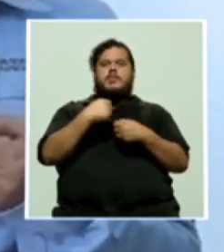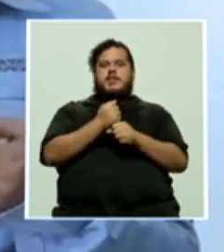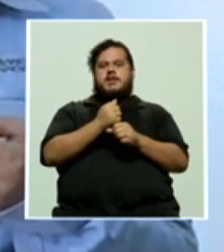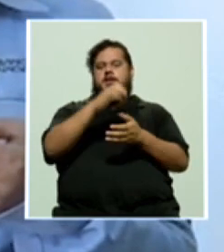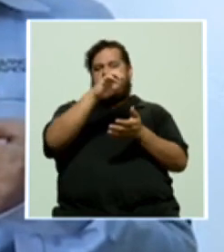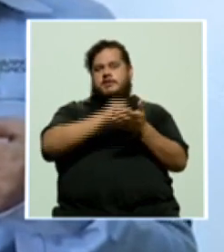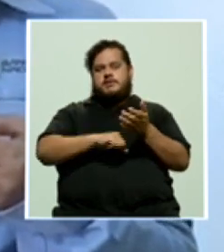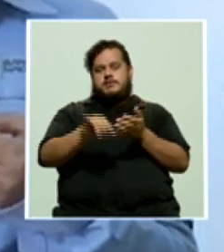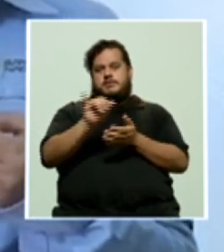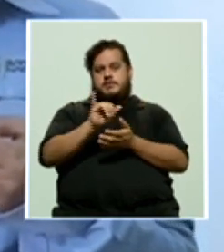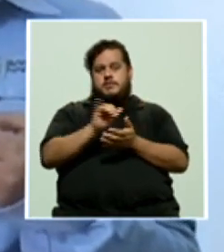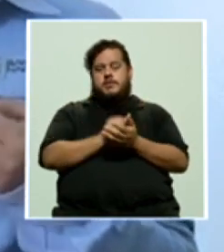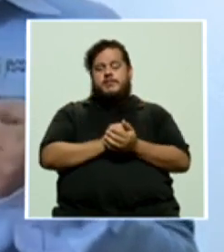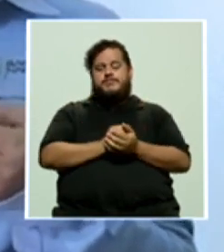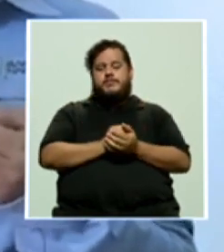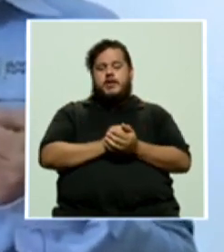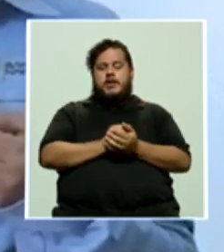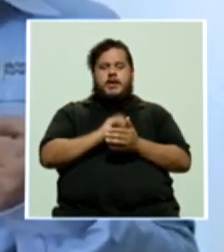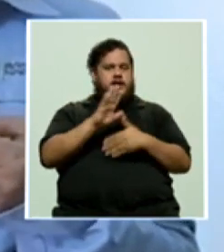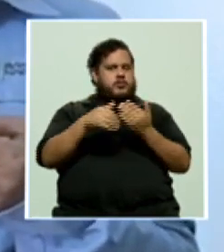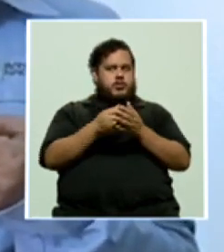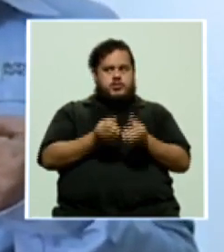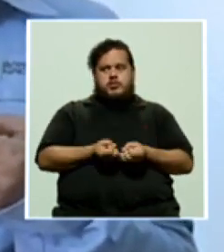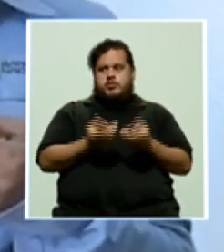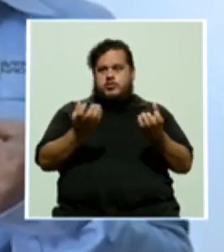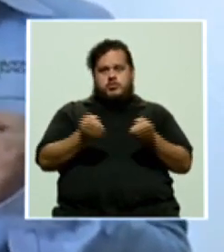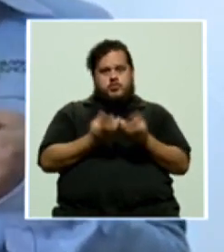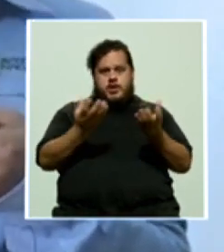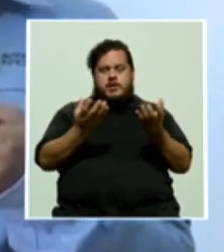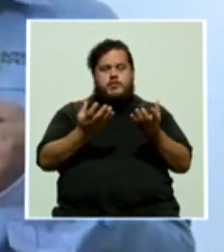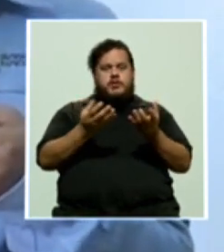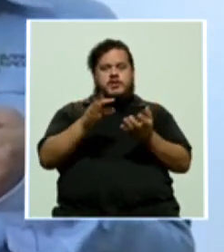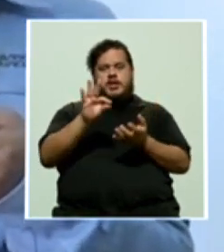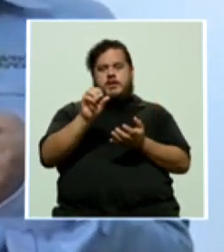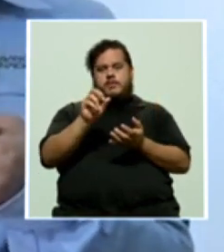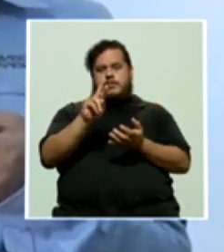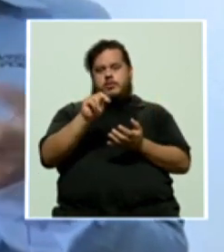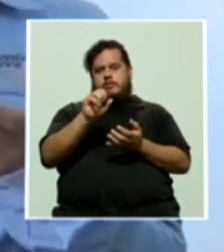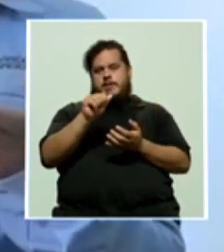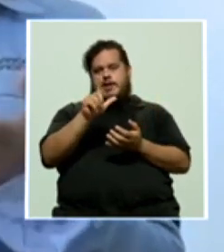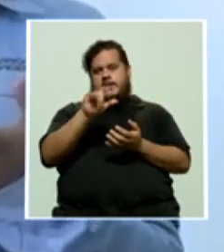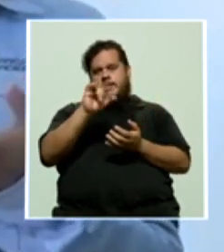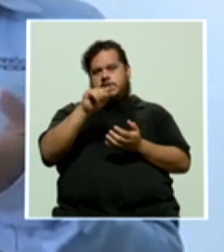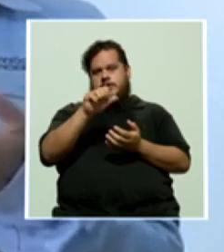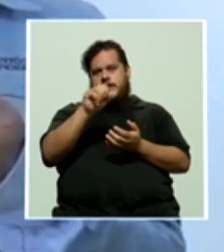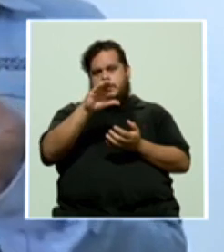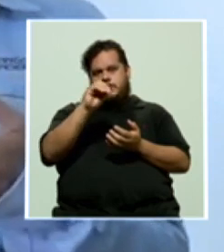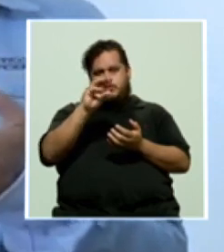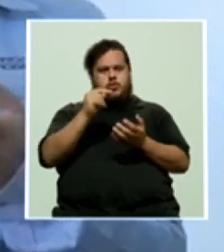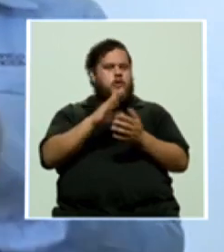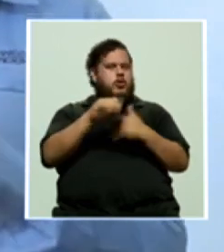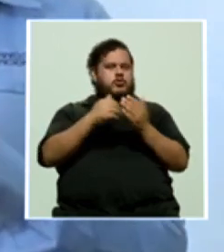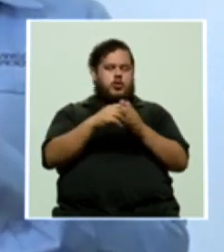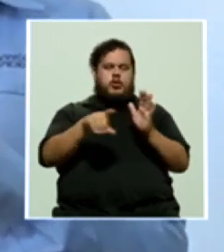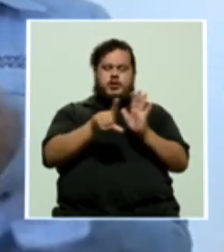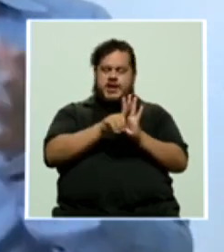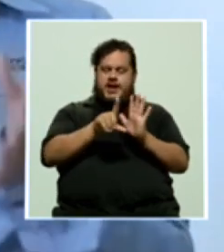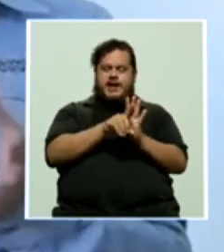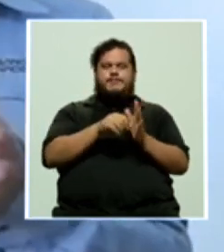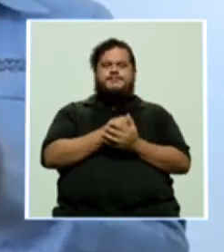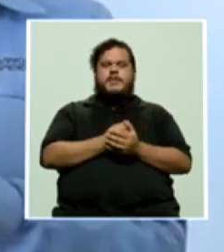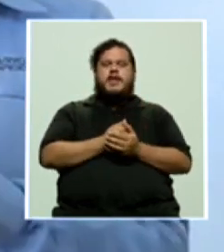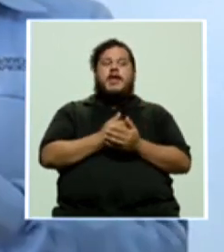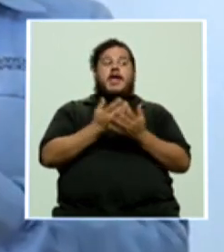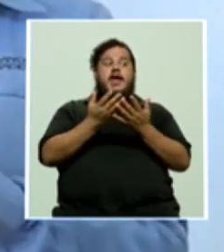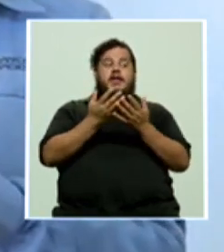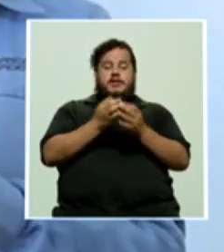descuentos también en lo que es los gastos de trámite y formalización propiamente legales y de avalúo. Es